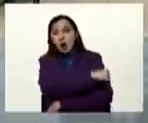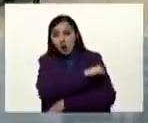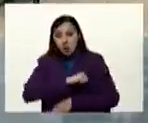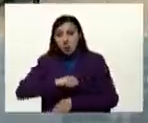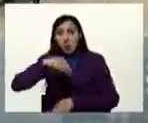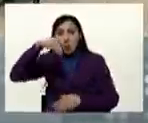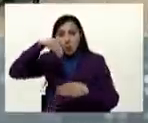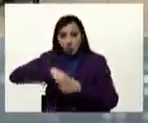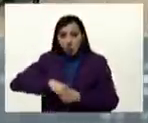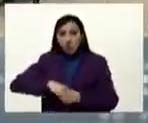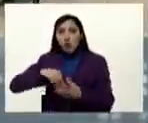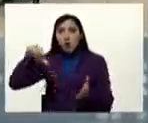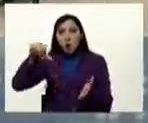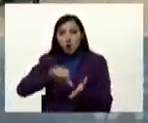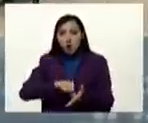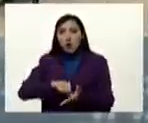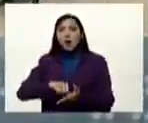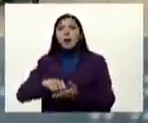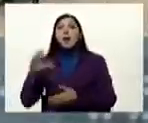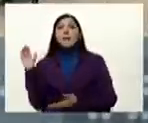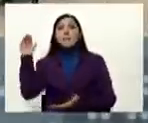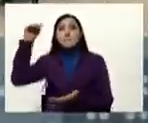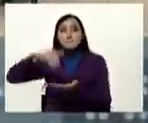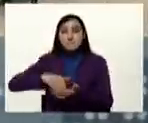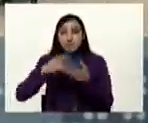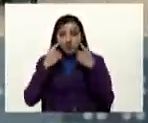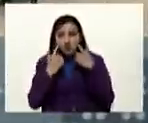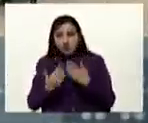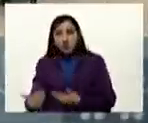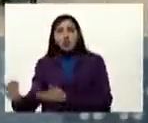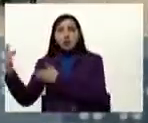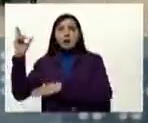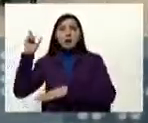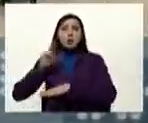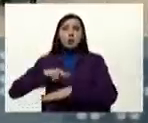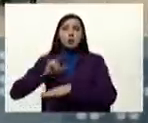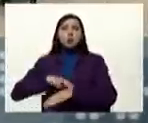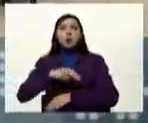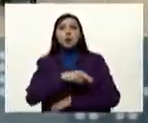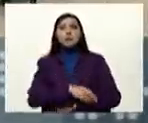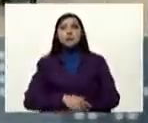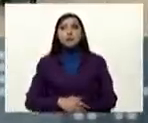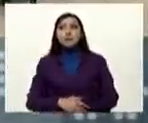de Maracay. Doctora Magaly Gutiérrez, presidenta, adelante.